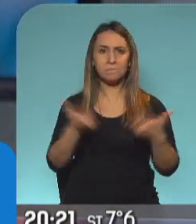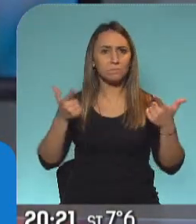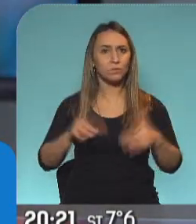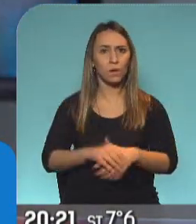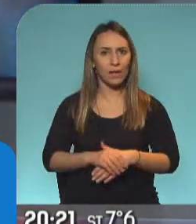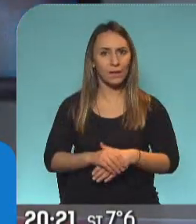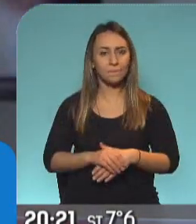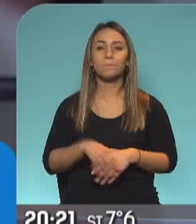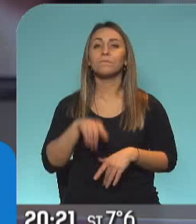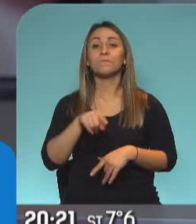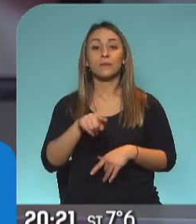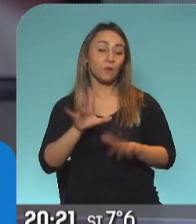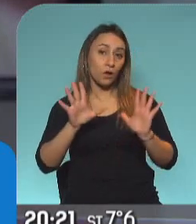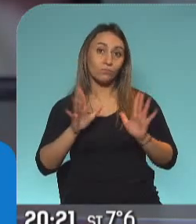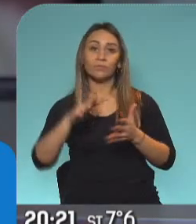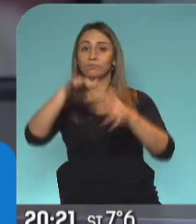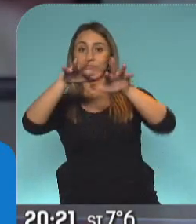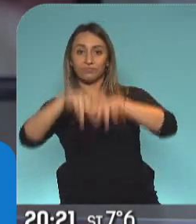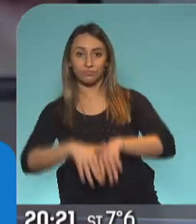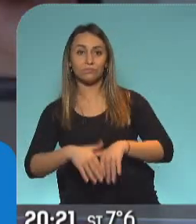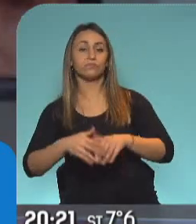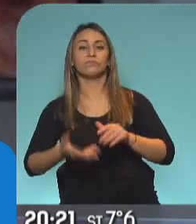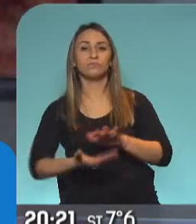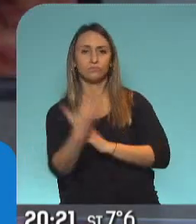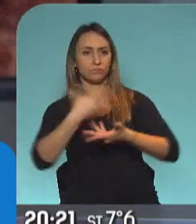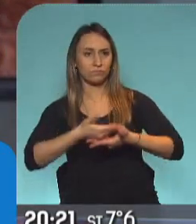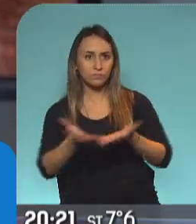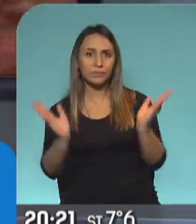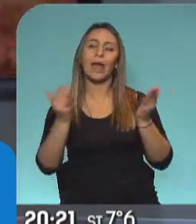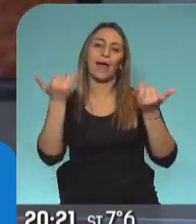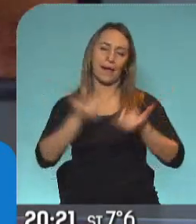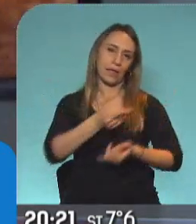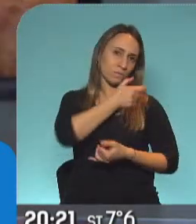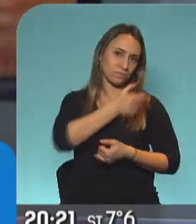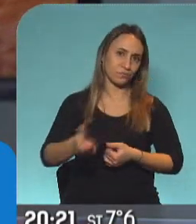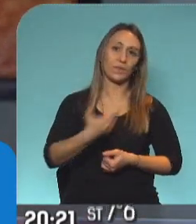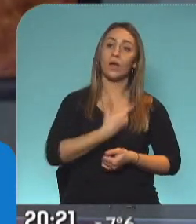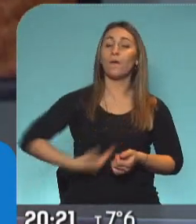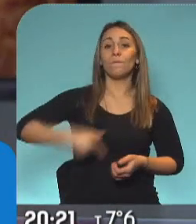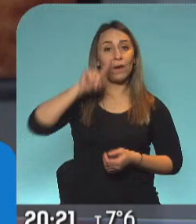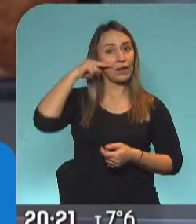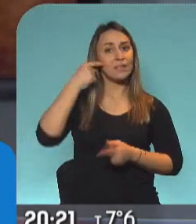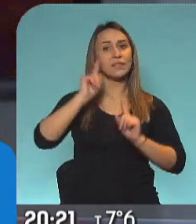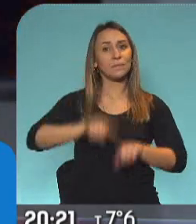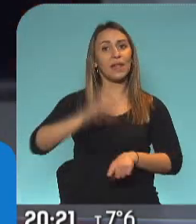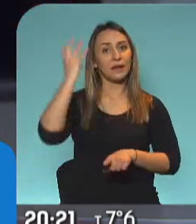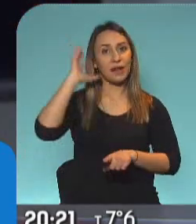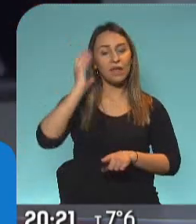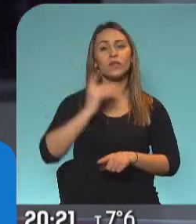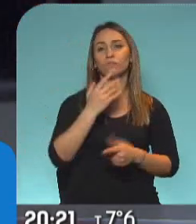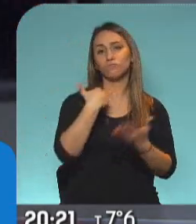crimen. Pero bueno, después de este comunicado, por supuesto, hubo una reacción. Habló Alberto Fernández en declaraciones radiales este fin de semana, dijo